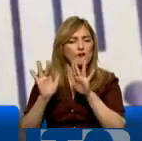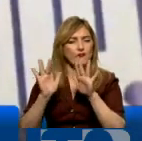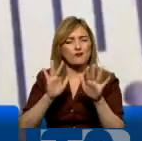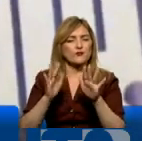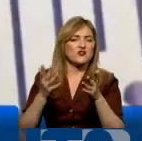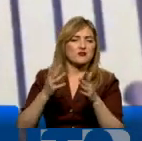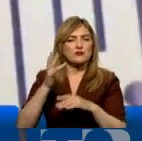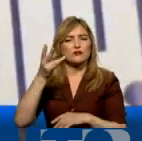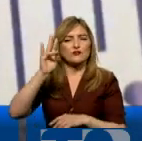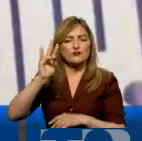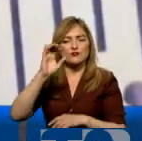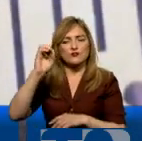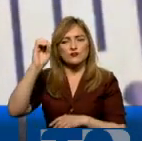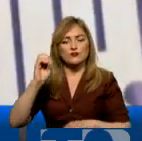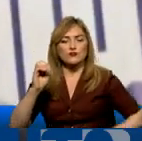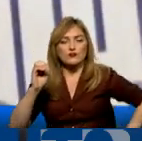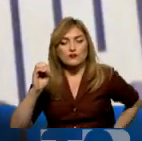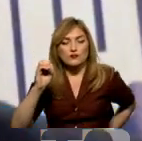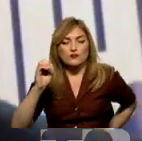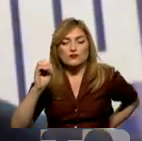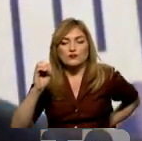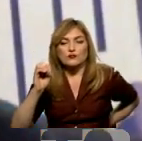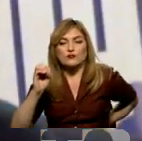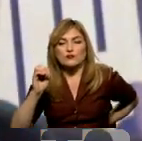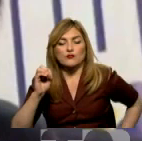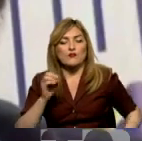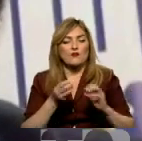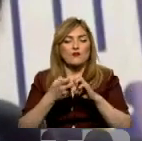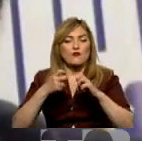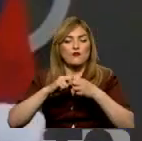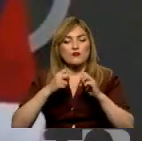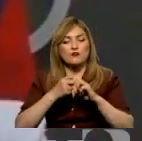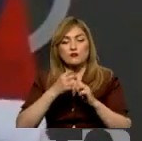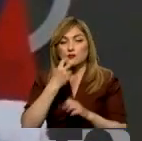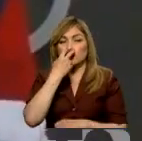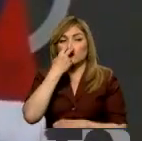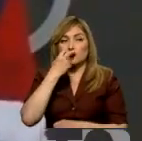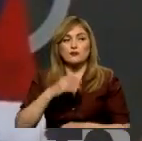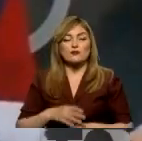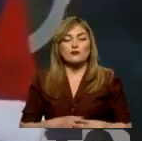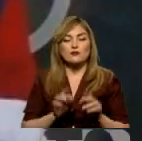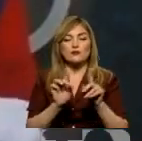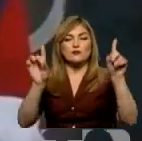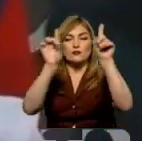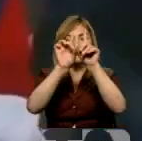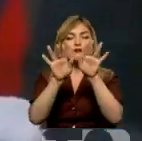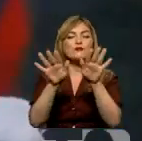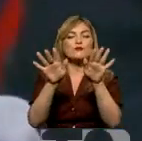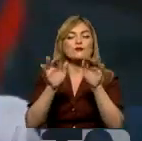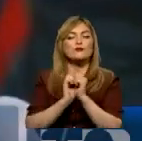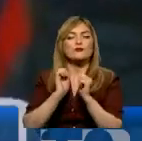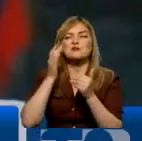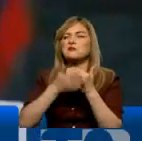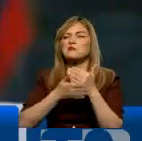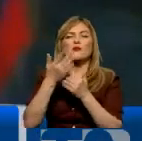aproximadamente el 17% en el caso de infecciones respiratorias, también un incremento en la ocupación hospitalaria. En datos generales, al